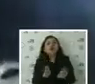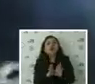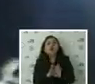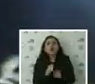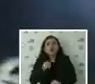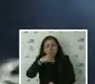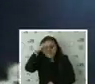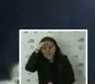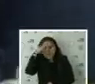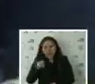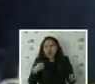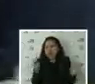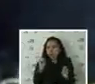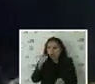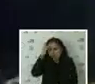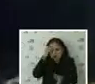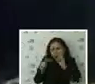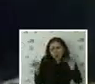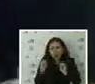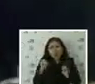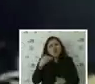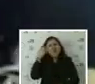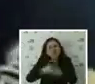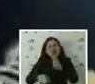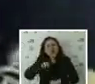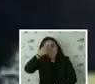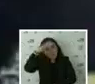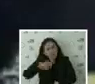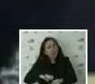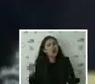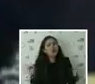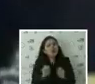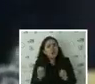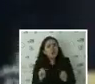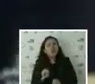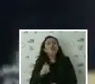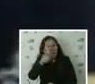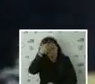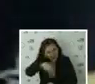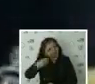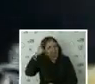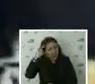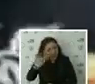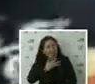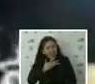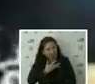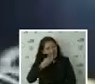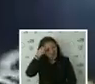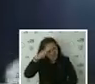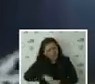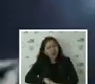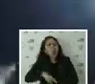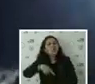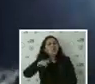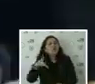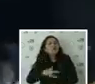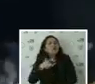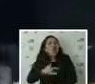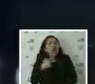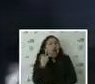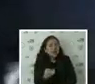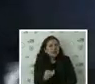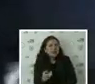o sea, no hemos aprendido nada o no se nos ha quedado nada, aunque sí lo sabemos y se nos ha quedado.